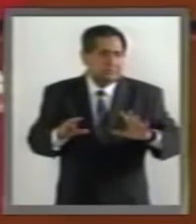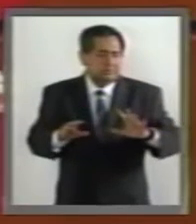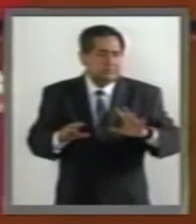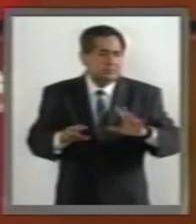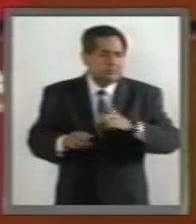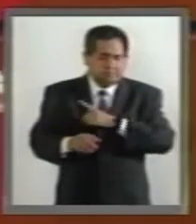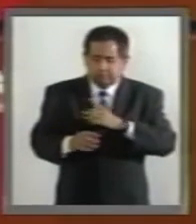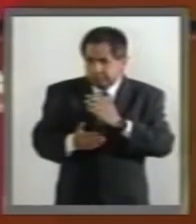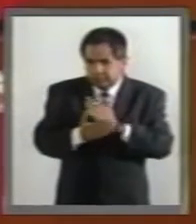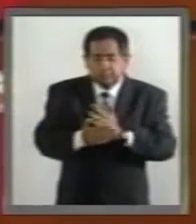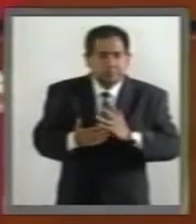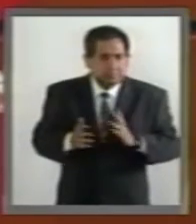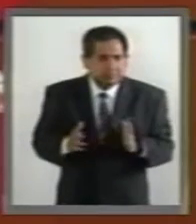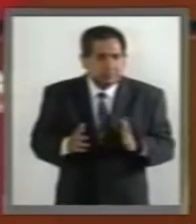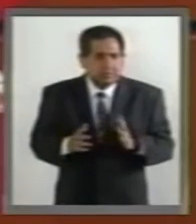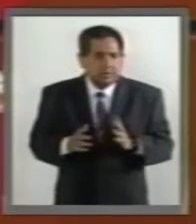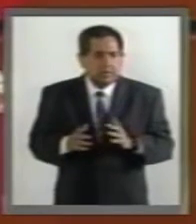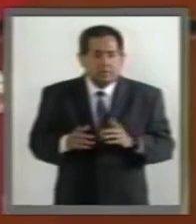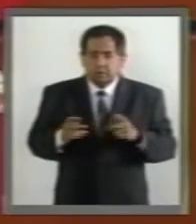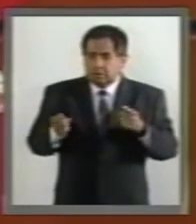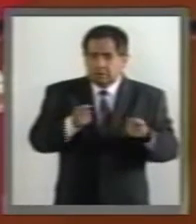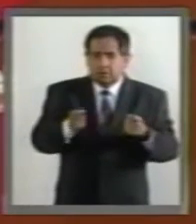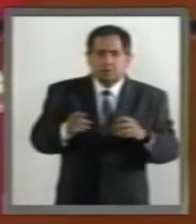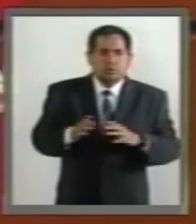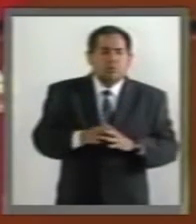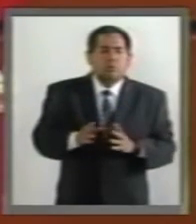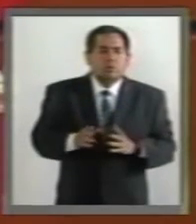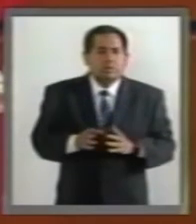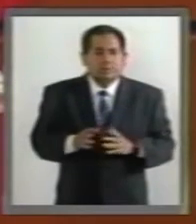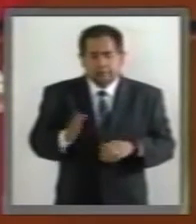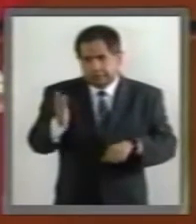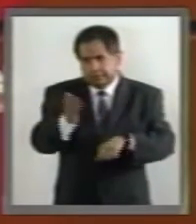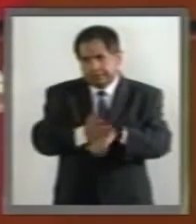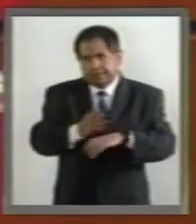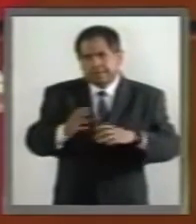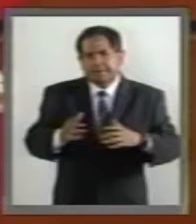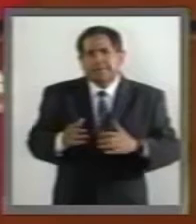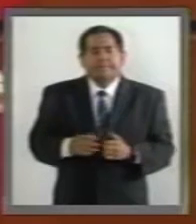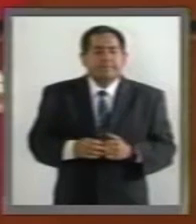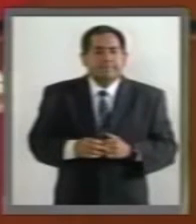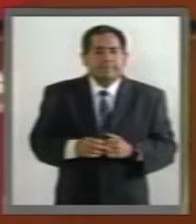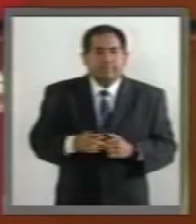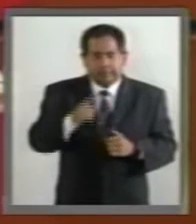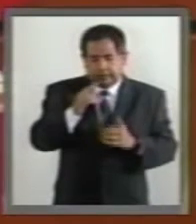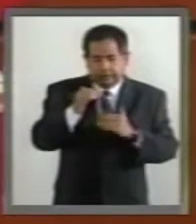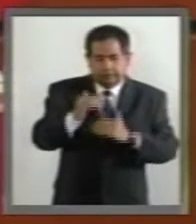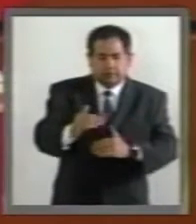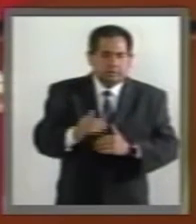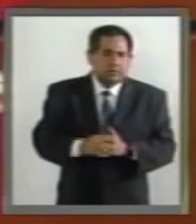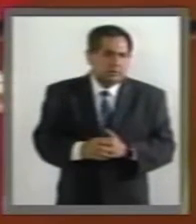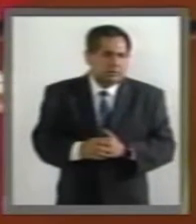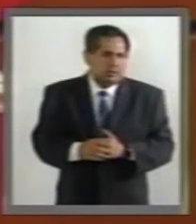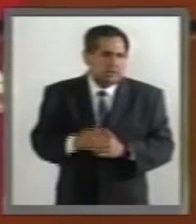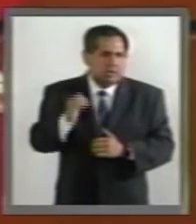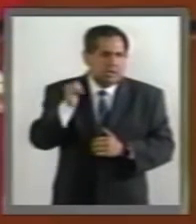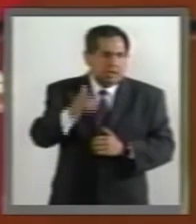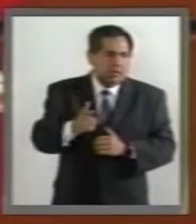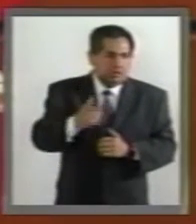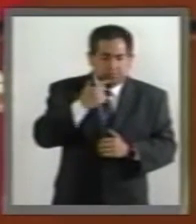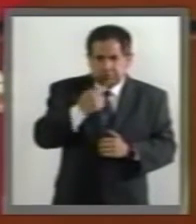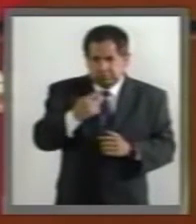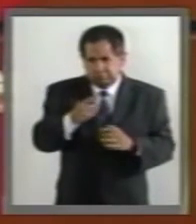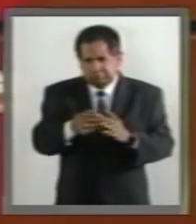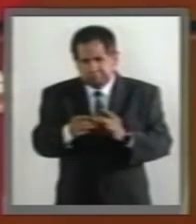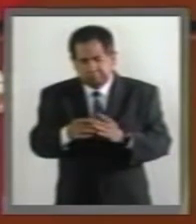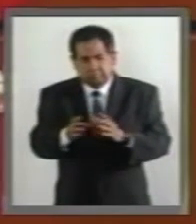detenga y se ponga, se acote y se sancione y limite cualquier